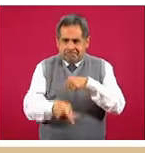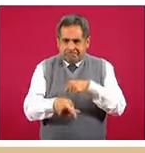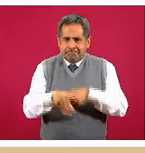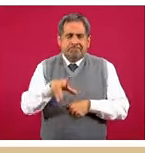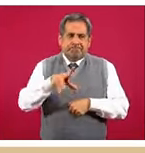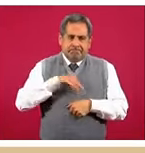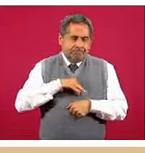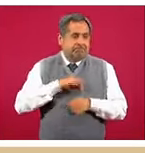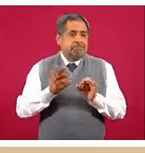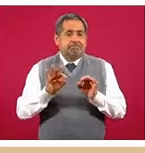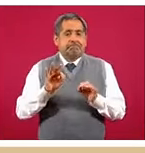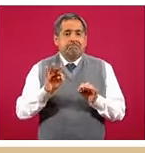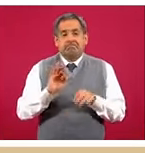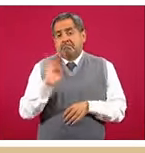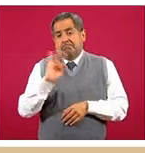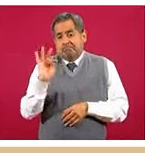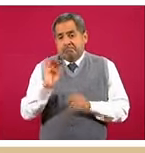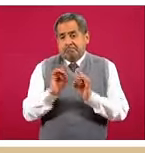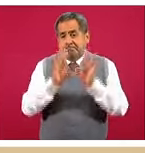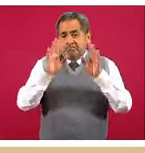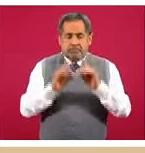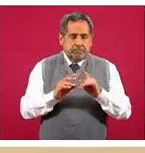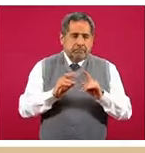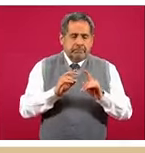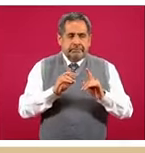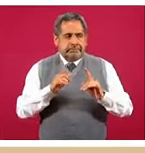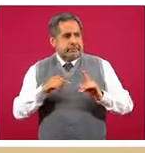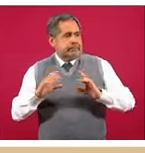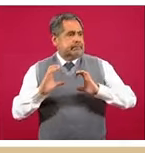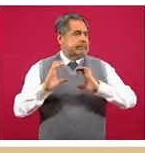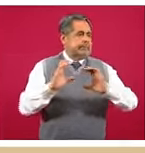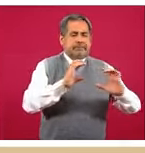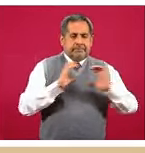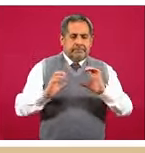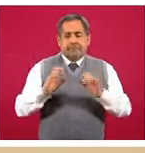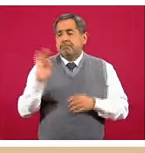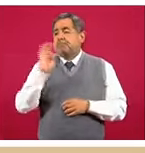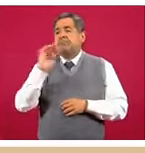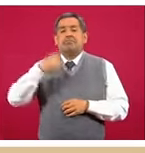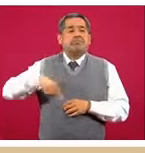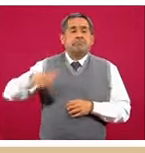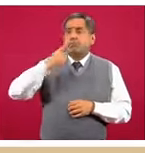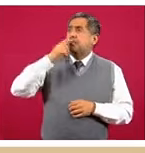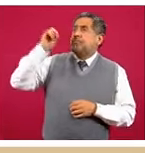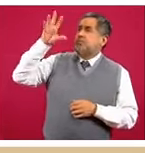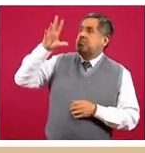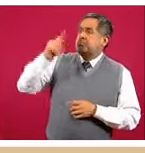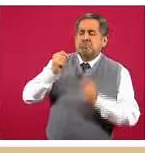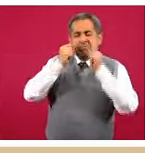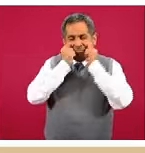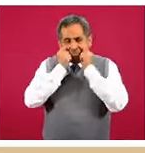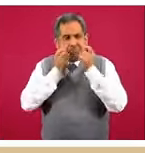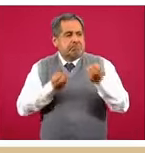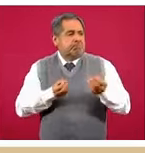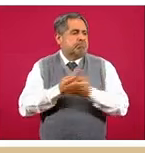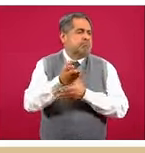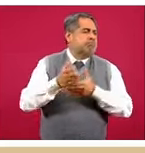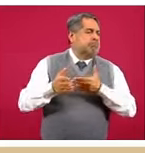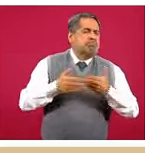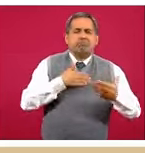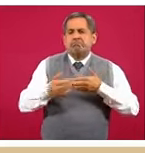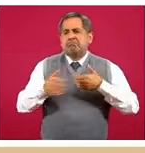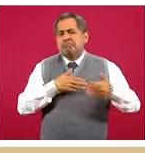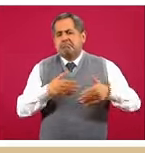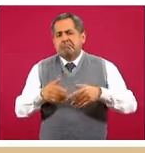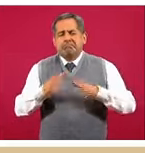todo si todos tomamos esta decisión de salir a la calle, no mantener nuestras